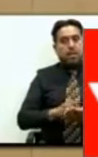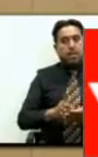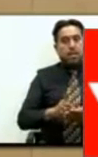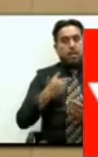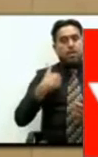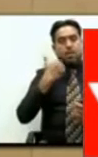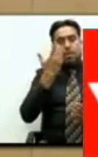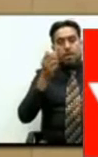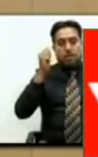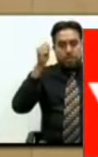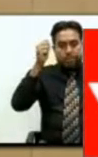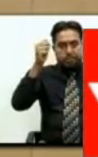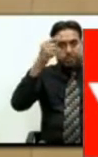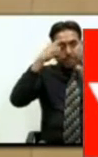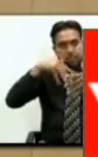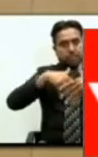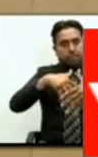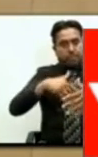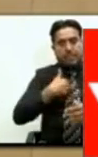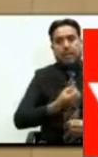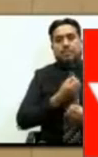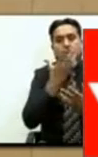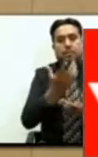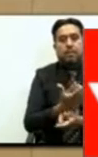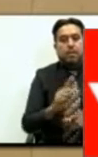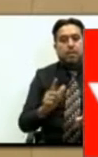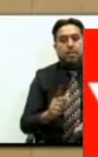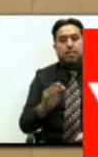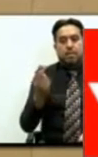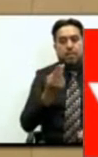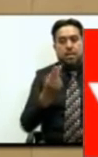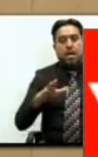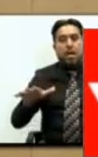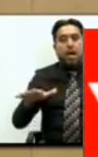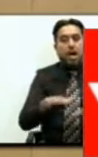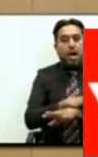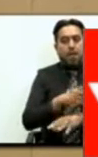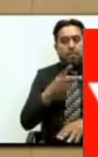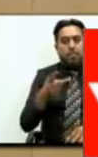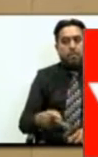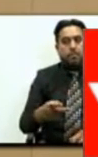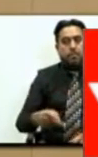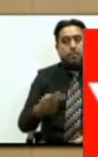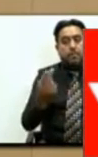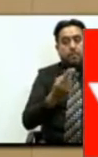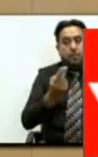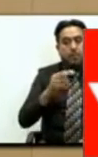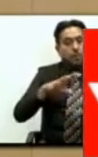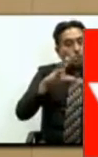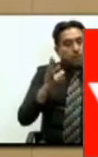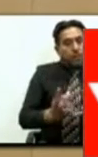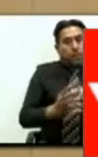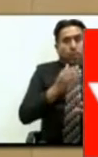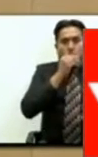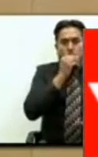manifestación y de libre expresión los grandes cambios en este país y en el mundo han sido